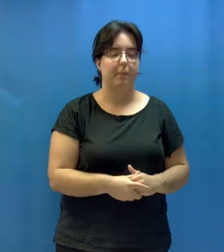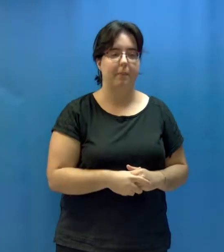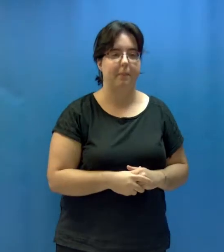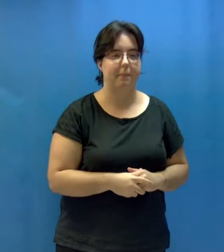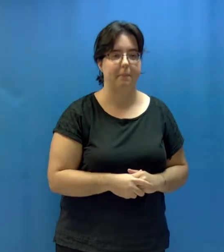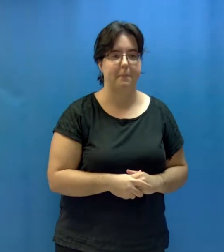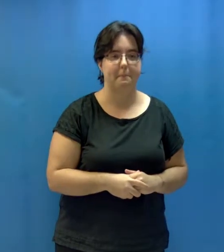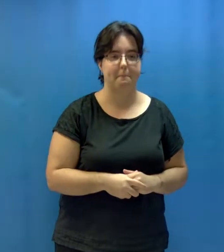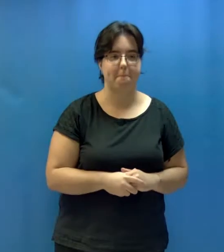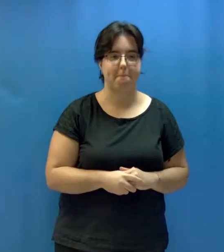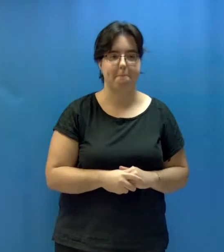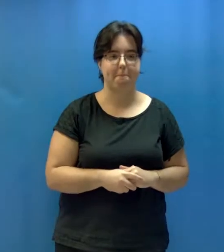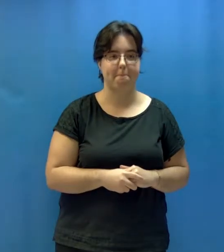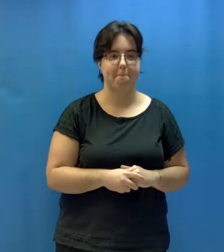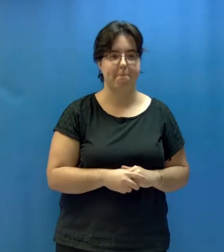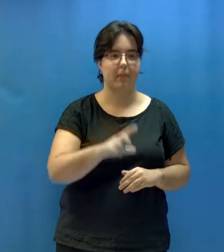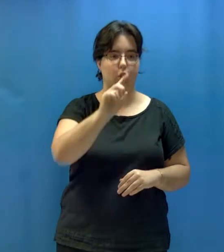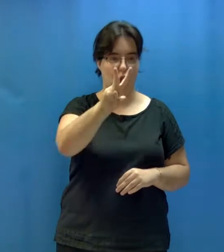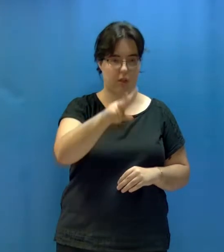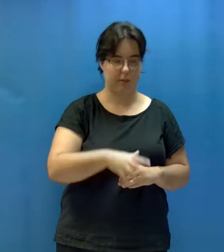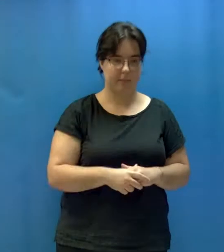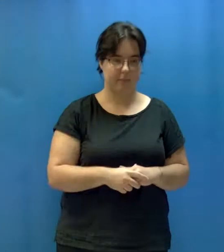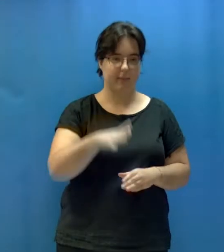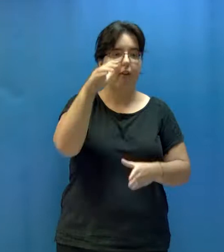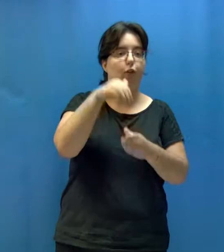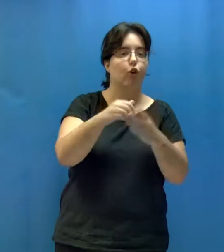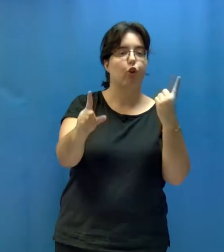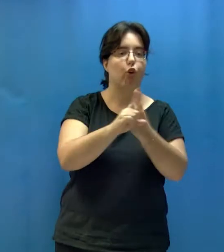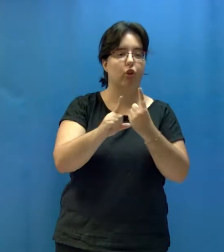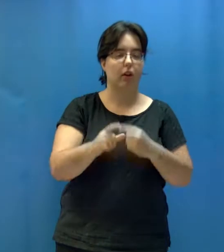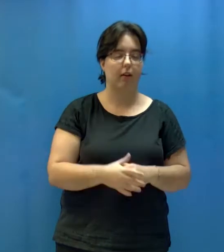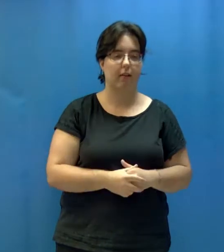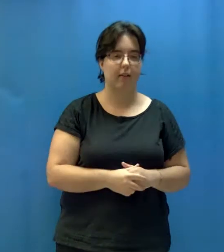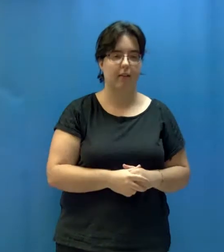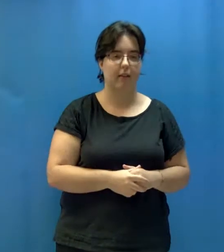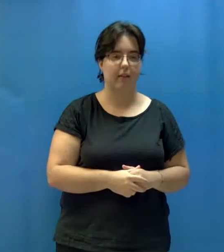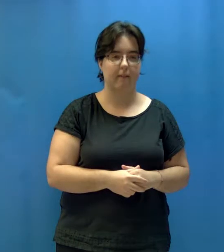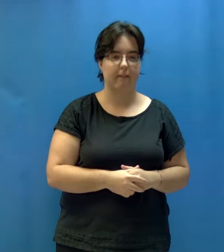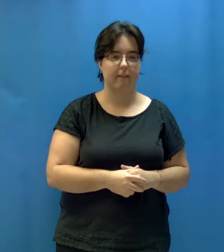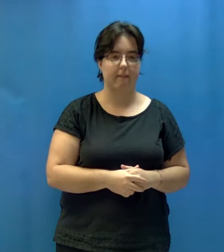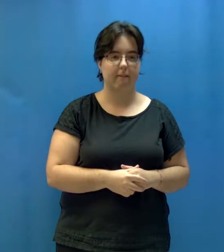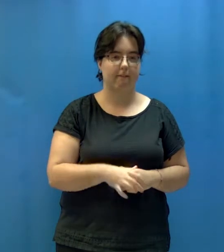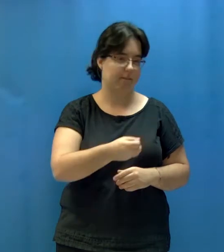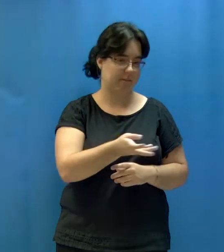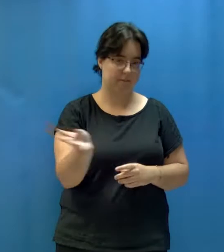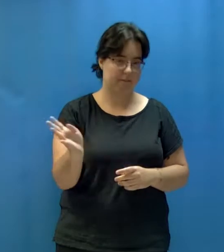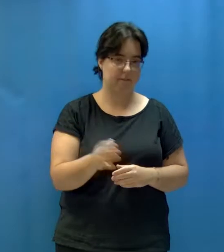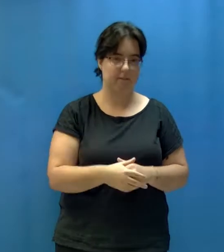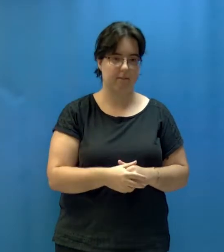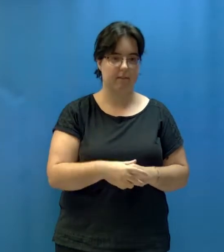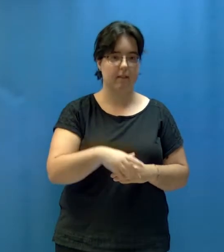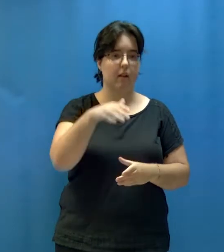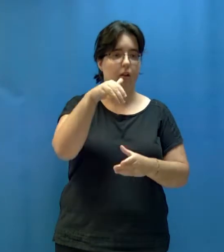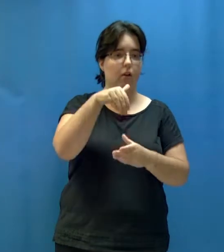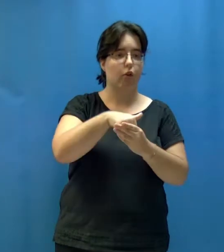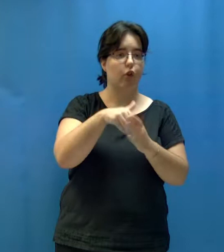Vale. A ver, 12, ¿no? ¿Votos en contra? El resto. Vale, para explicación de voto.